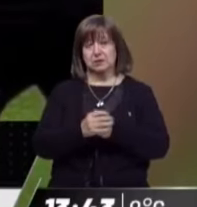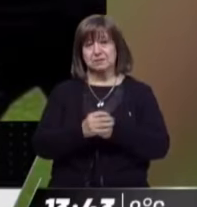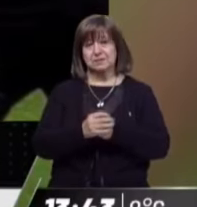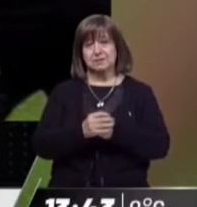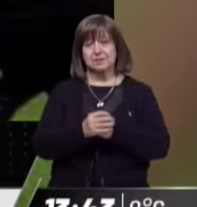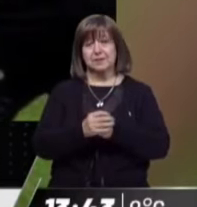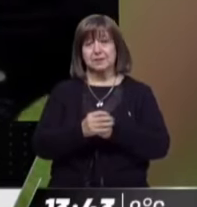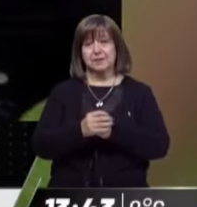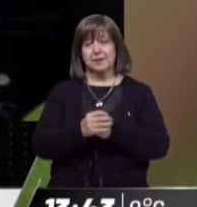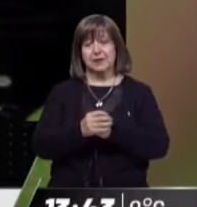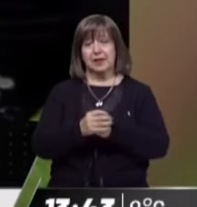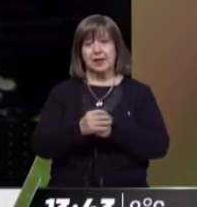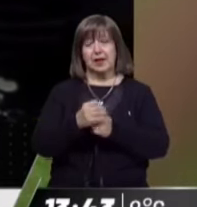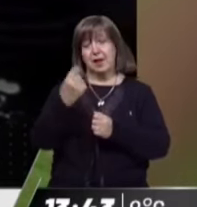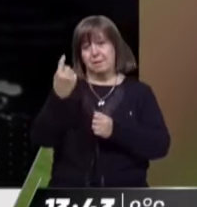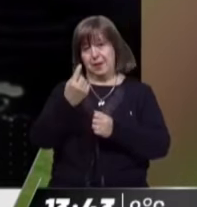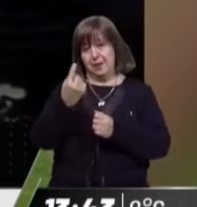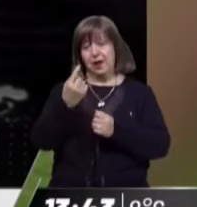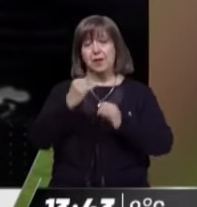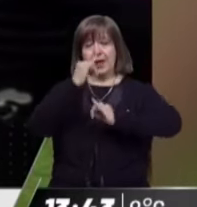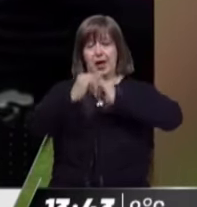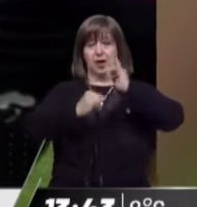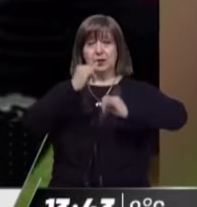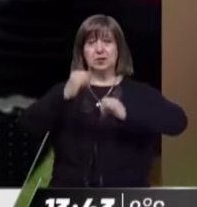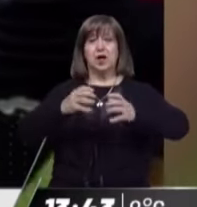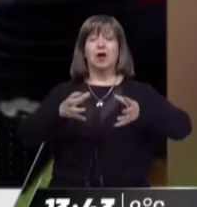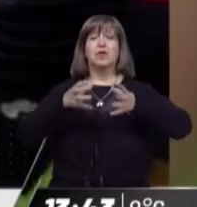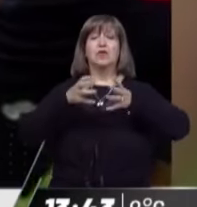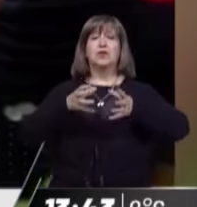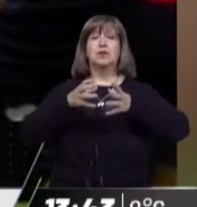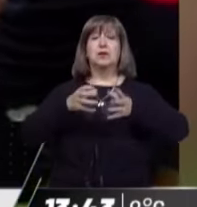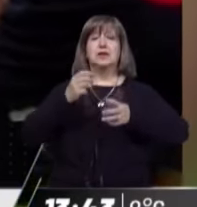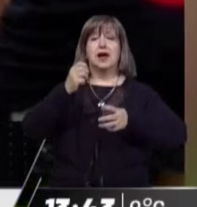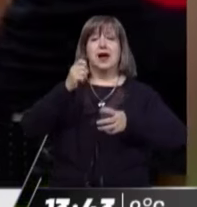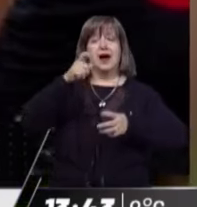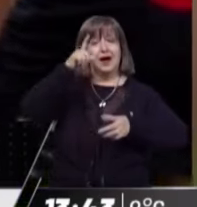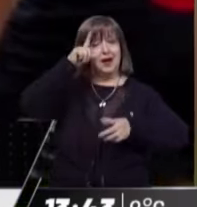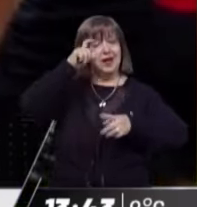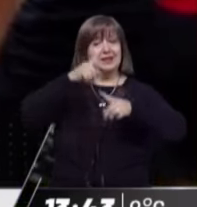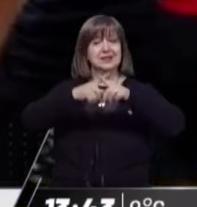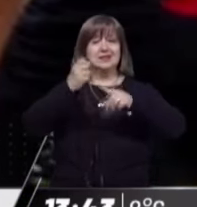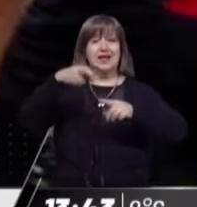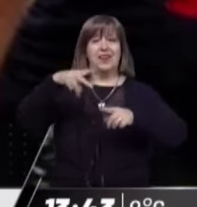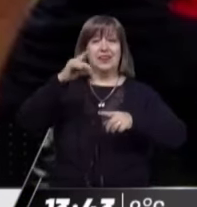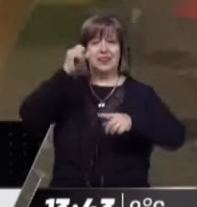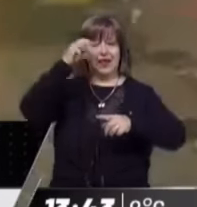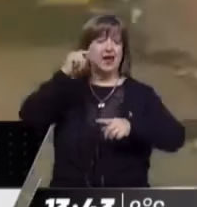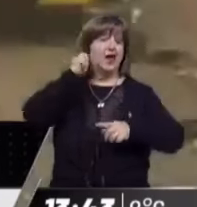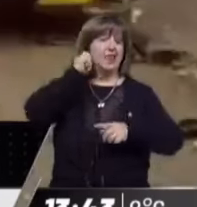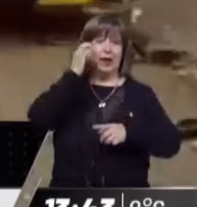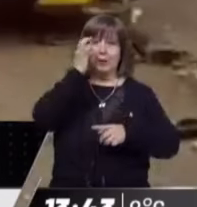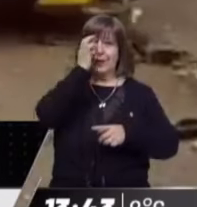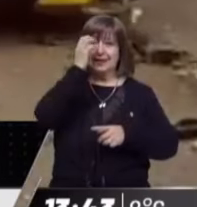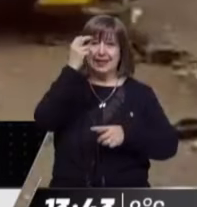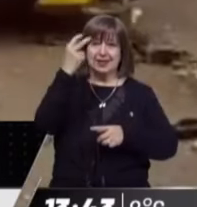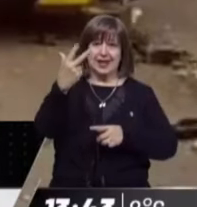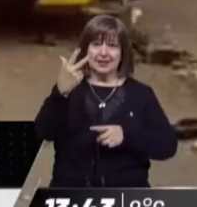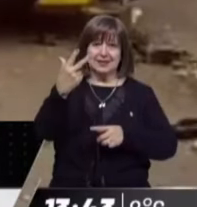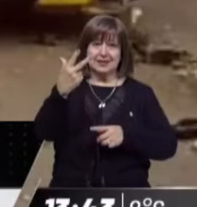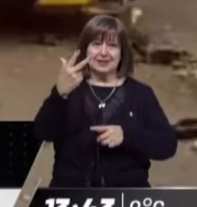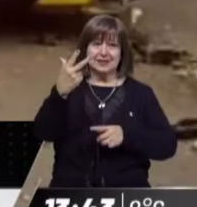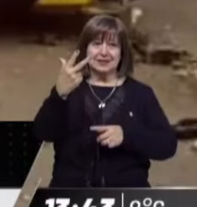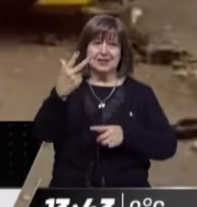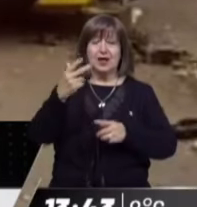arrancar con el primero de los accidentes. El futbolista Alexander Ariel Barcia, 23 años, fue una de las dos víctimas